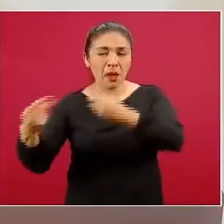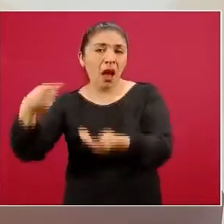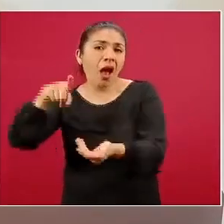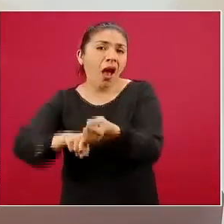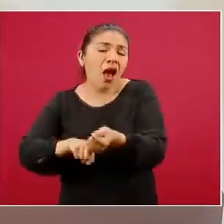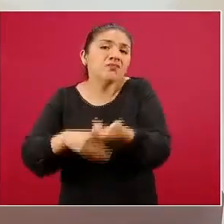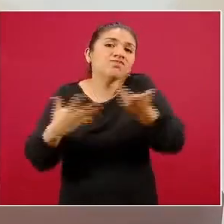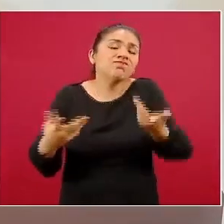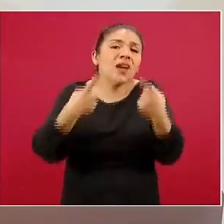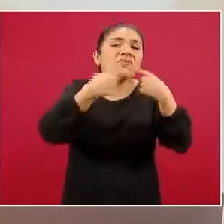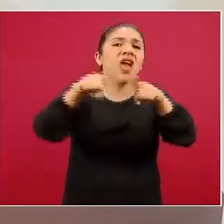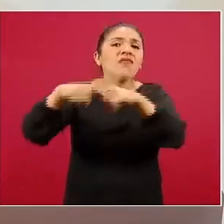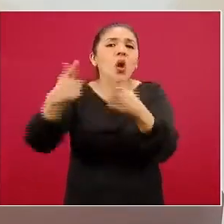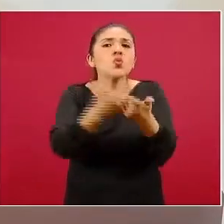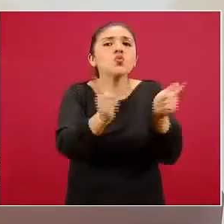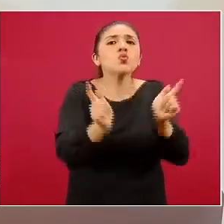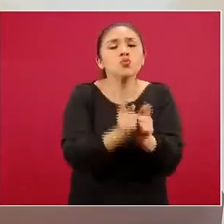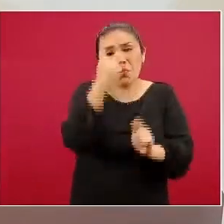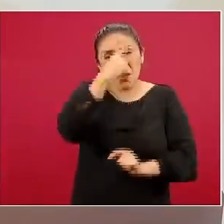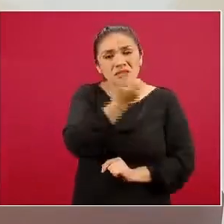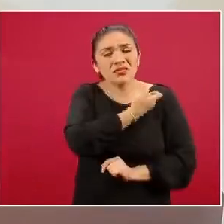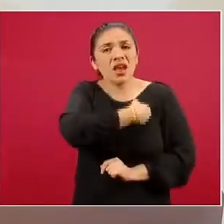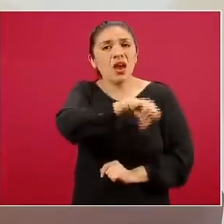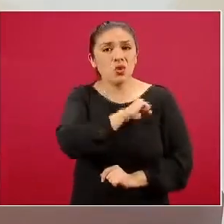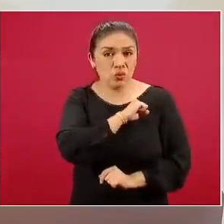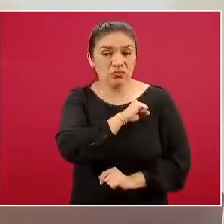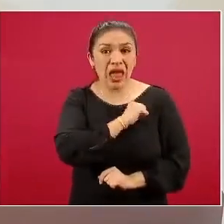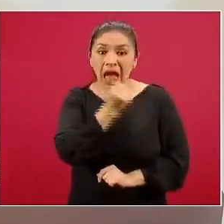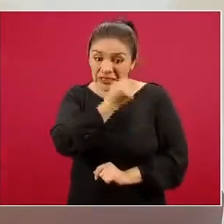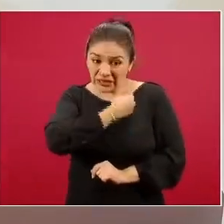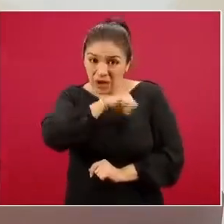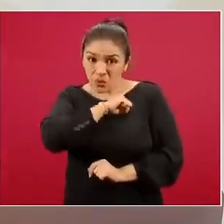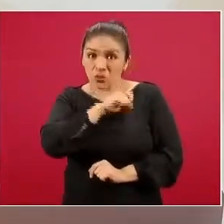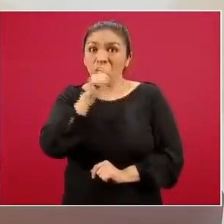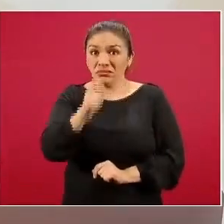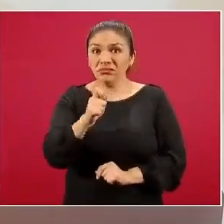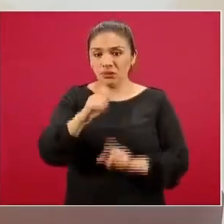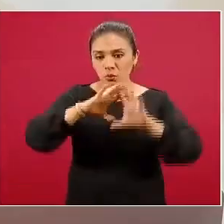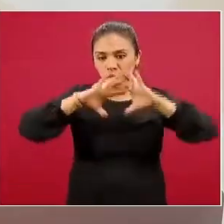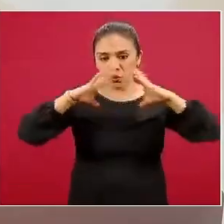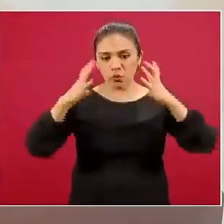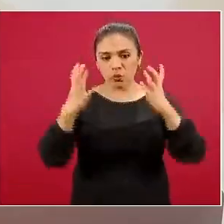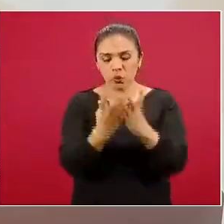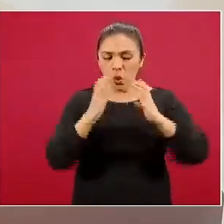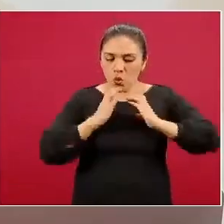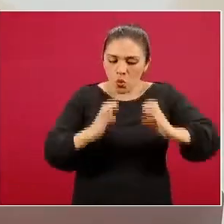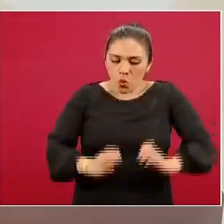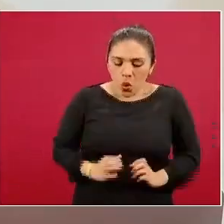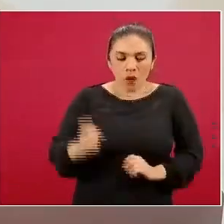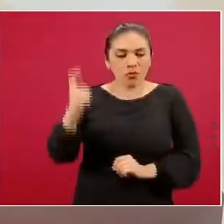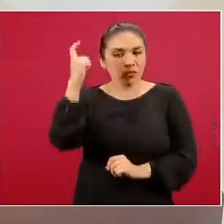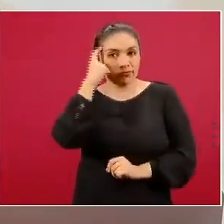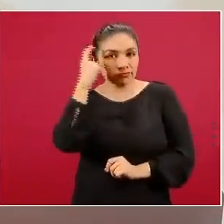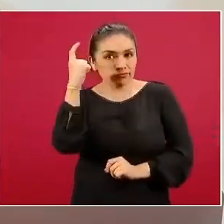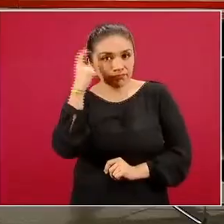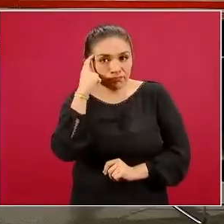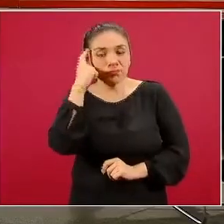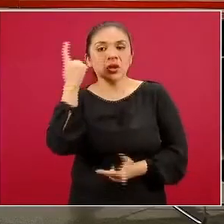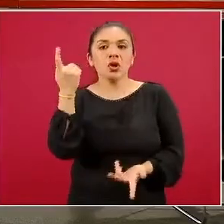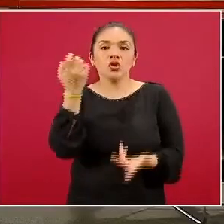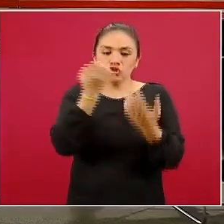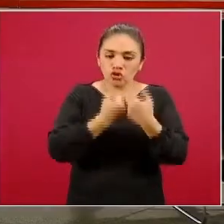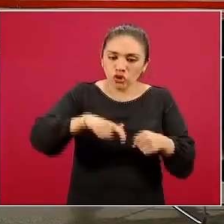en diferentes áreas de nuestra salud, y salud es esta esfera de salud física, mental, la